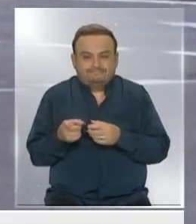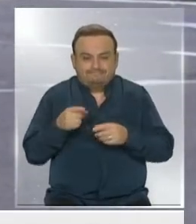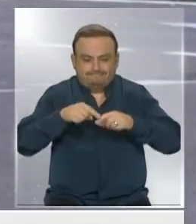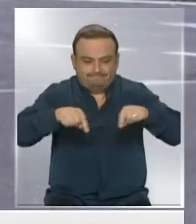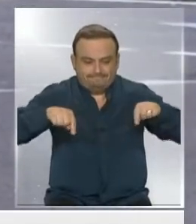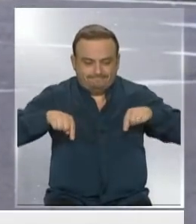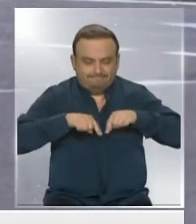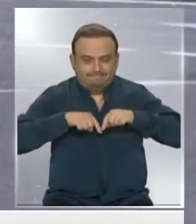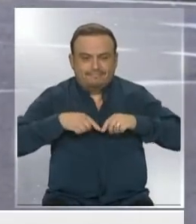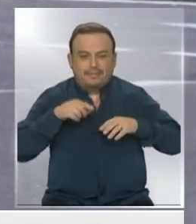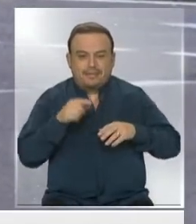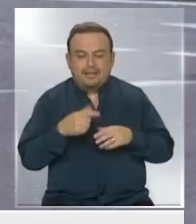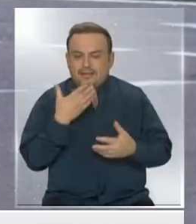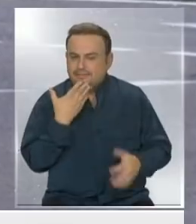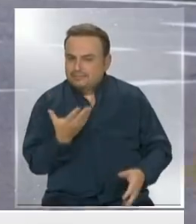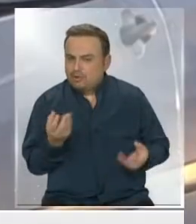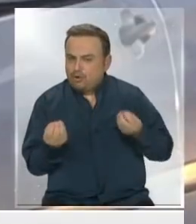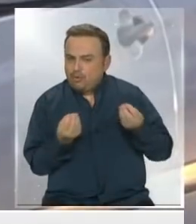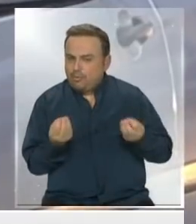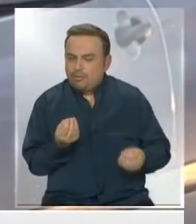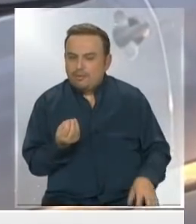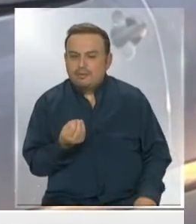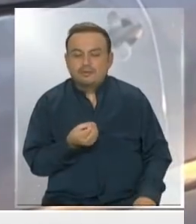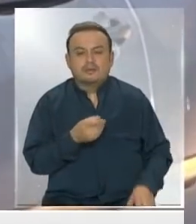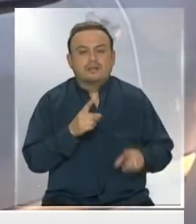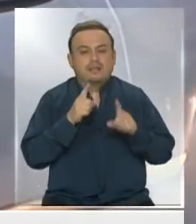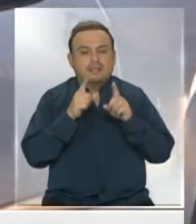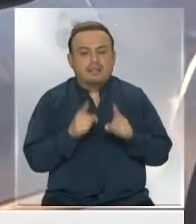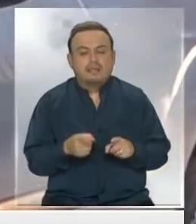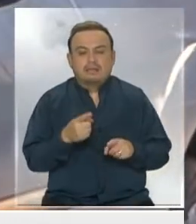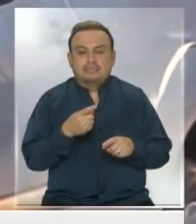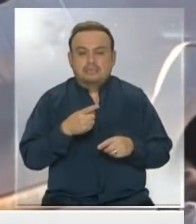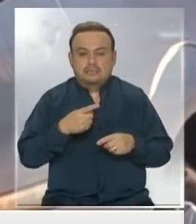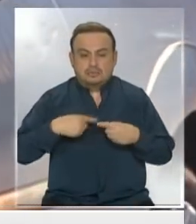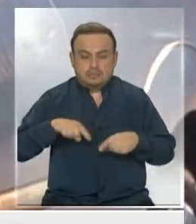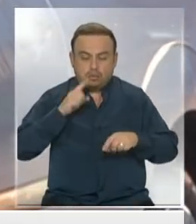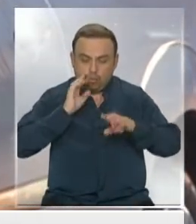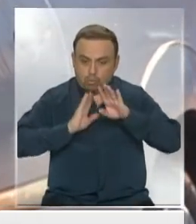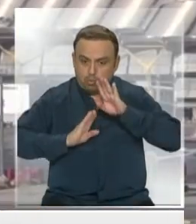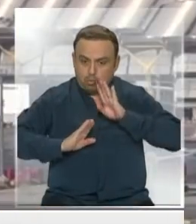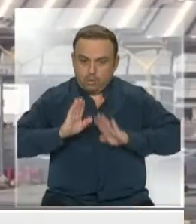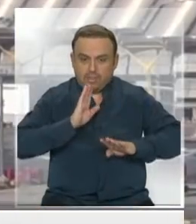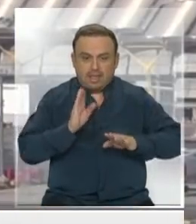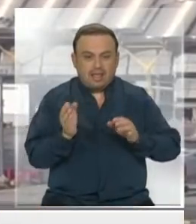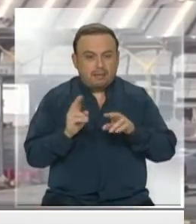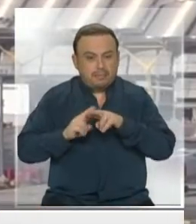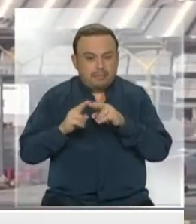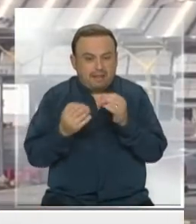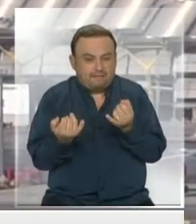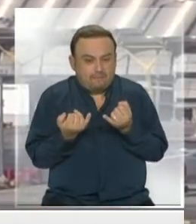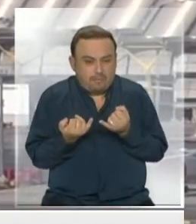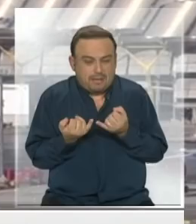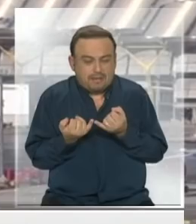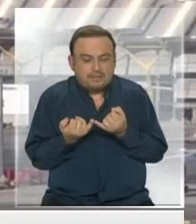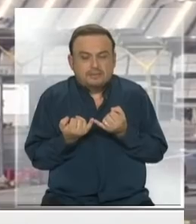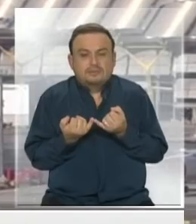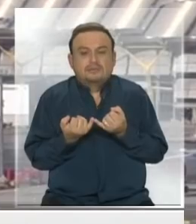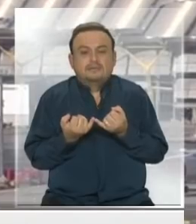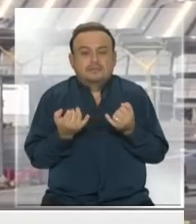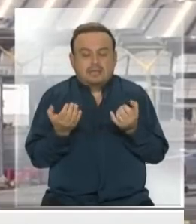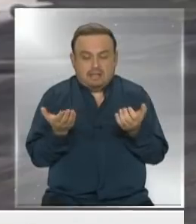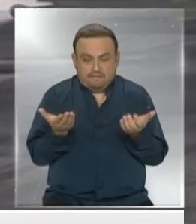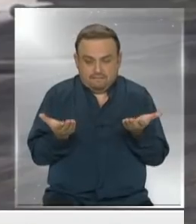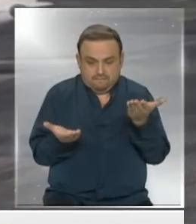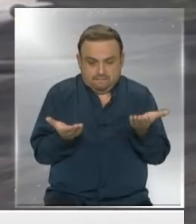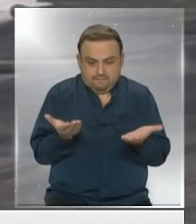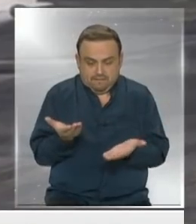todas formas es un balance que es tomado con cautela, porque habitualmente los balances que se recopilan